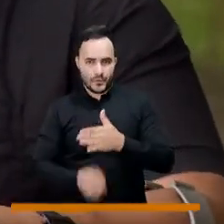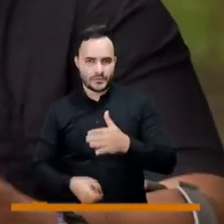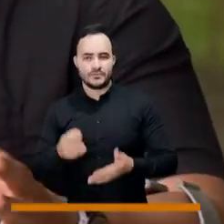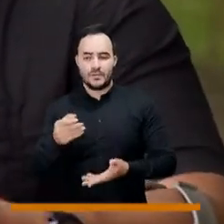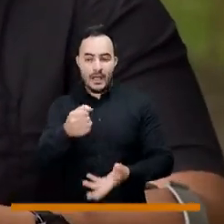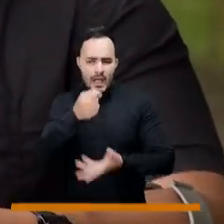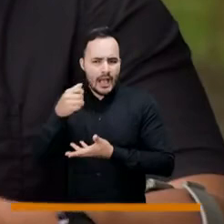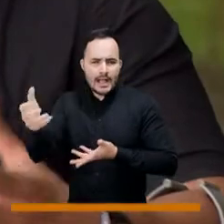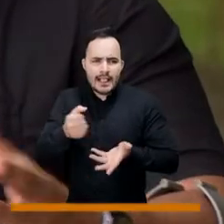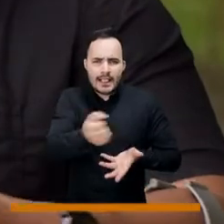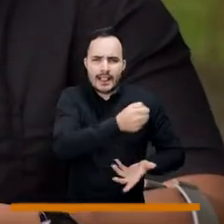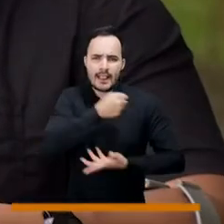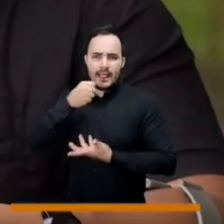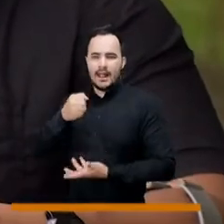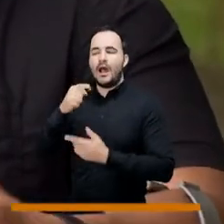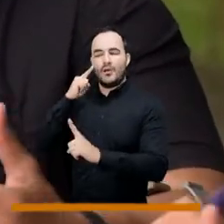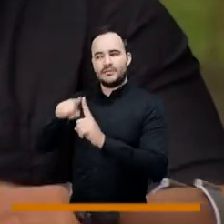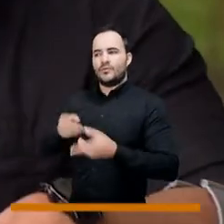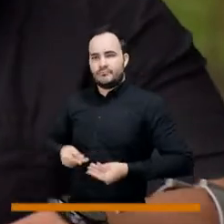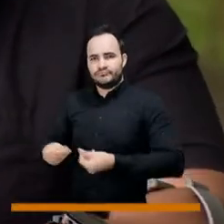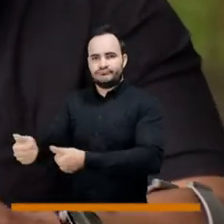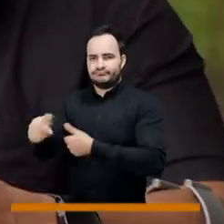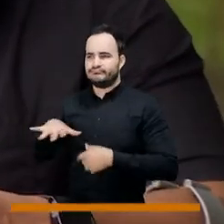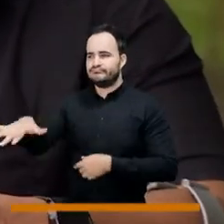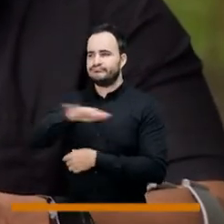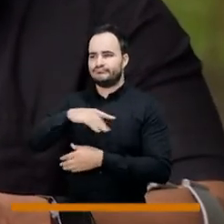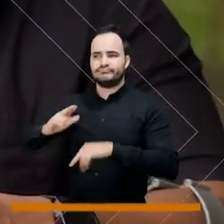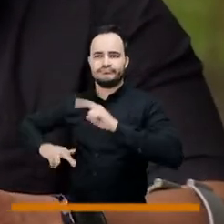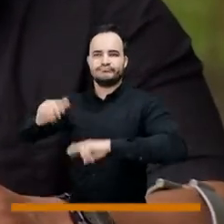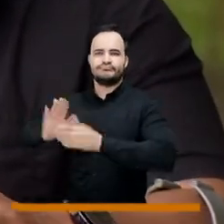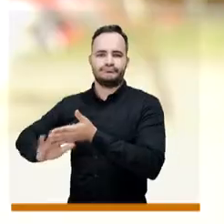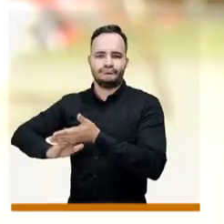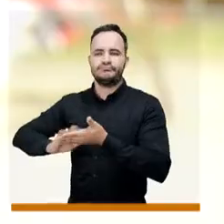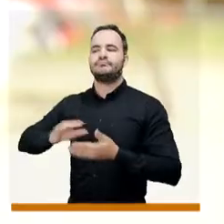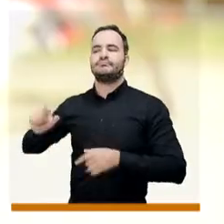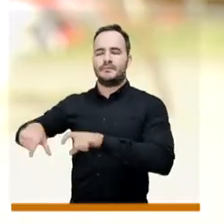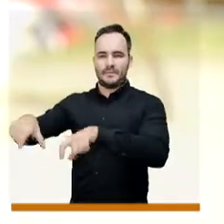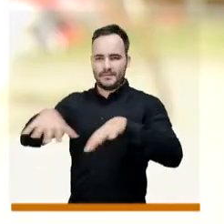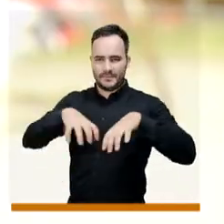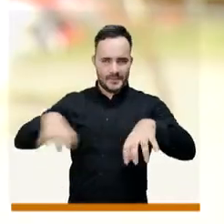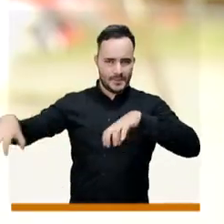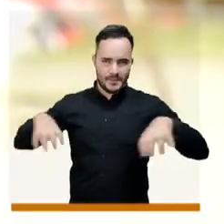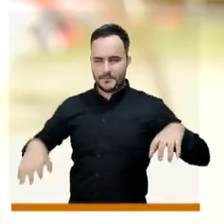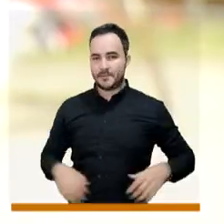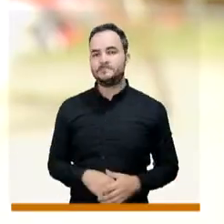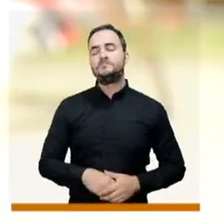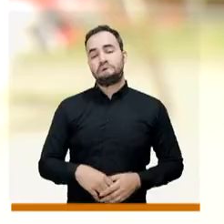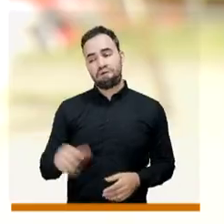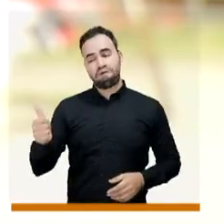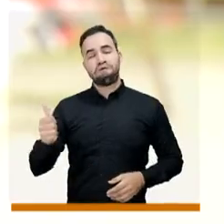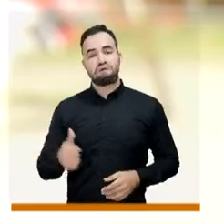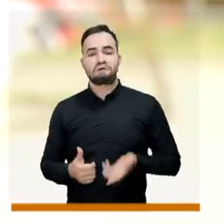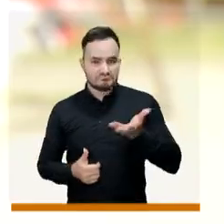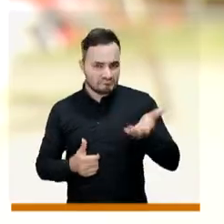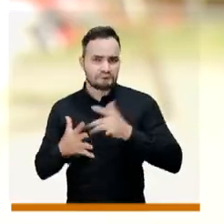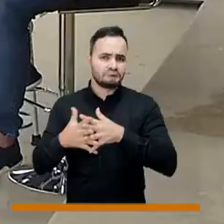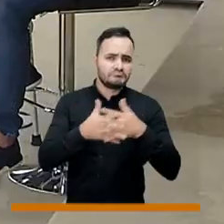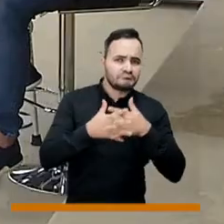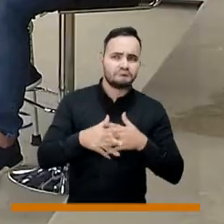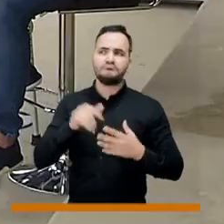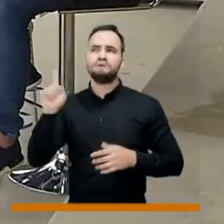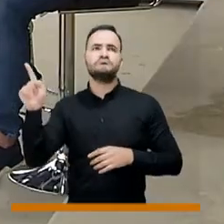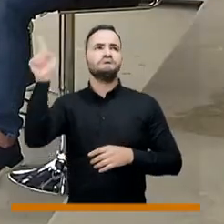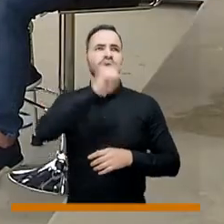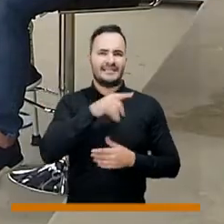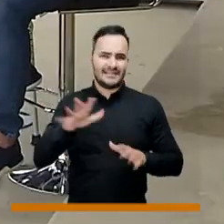a ser para deporte y se puede invertir en infraestructura deportiva. Si existe alguna experiencia, por ejemplo, de pronto Diego también, que haya